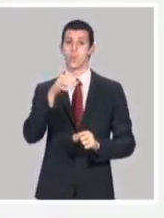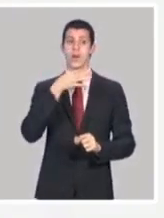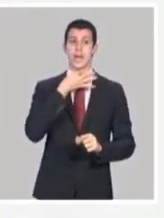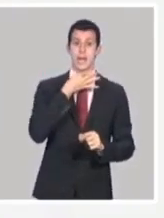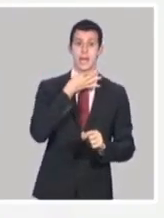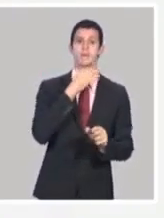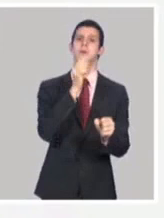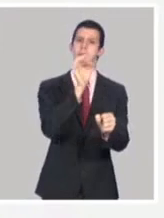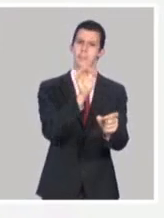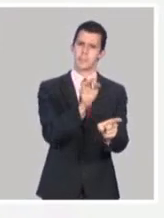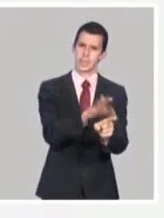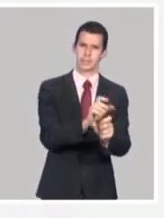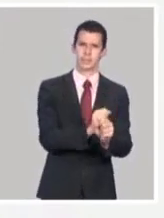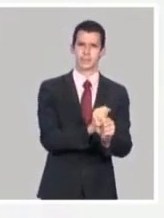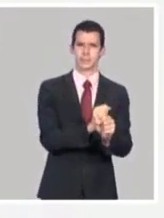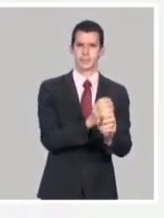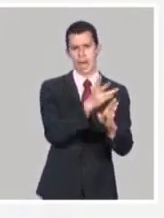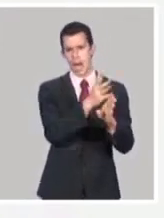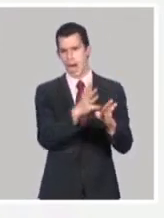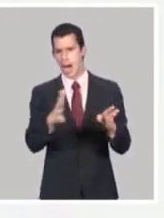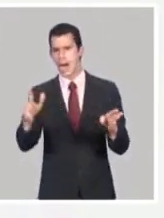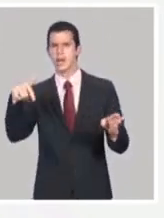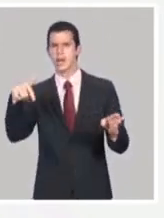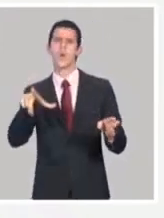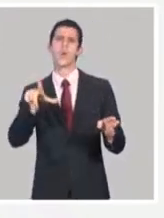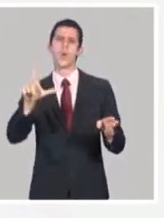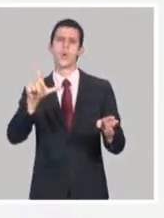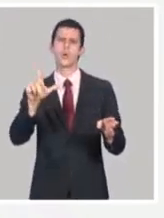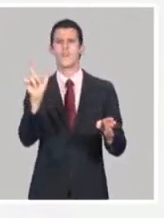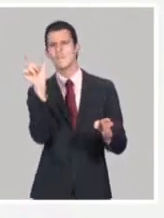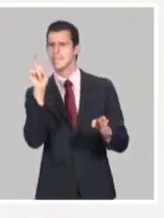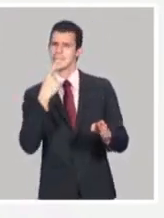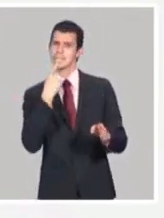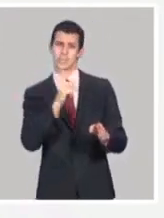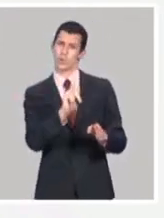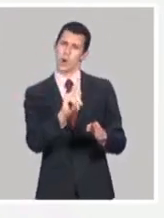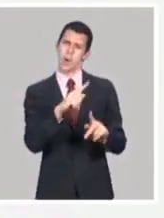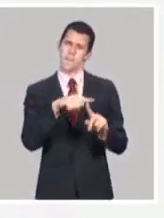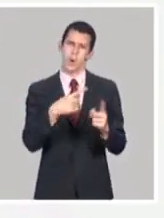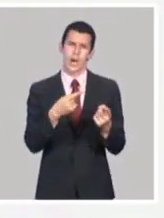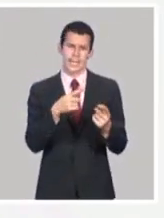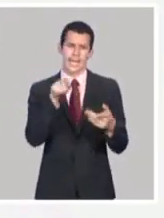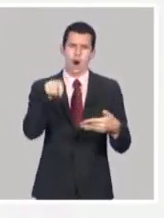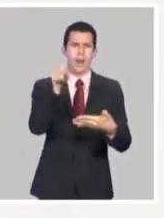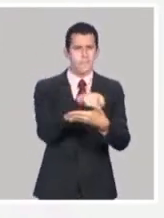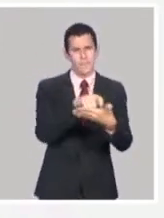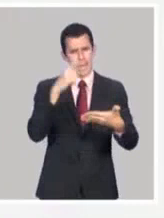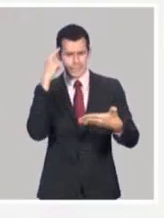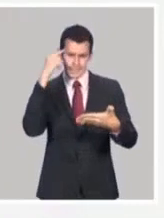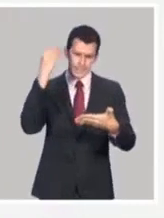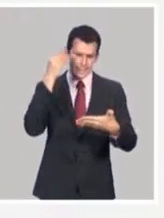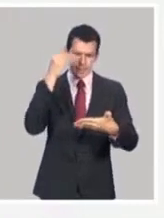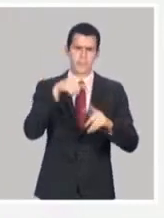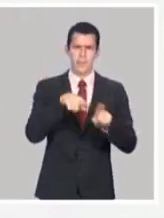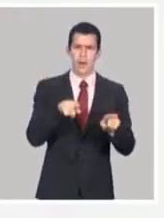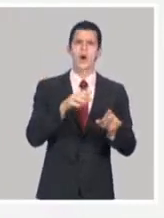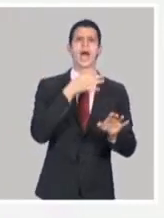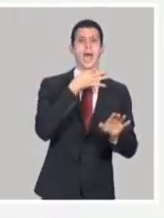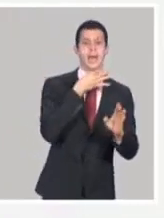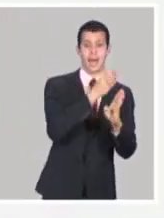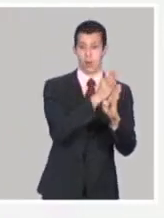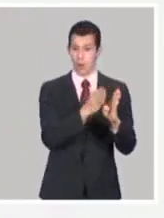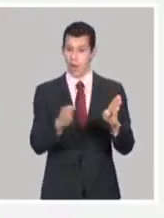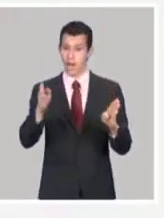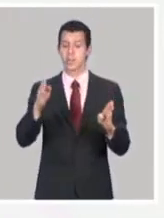las vacaciones como está previsto no voy a decir fecha porque también el calendario estamos elaborando sus vacaciones y